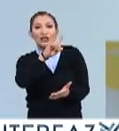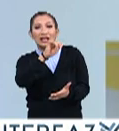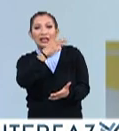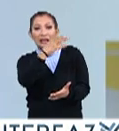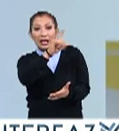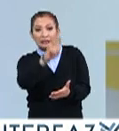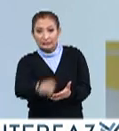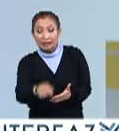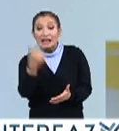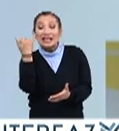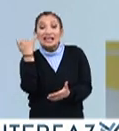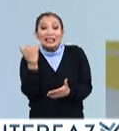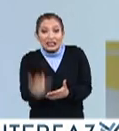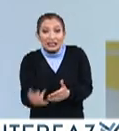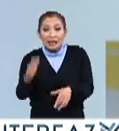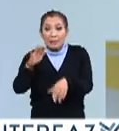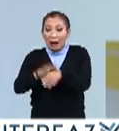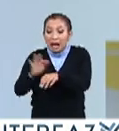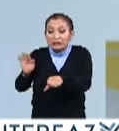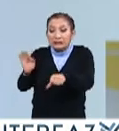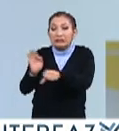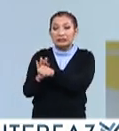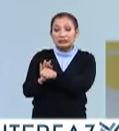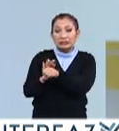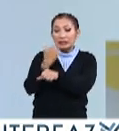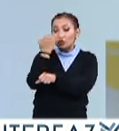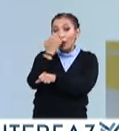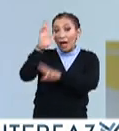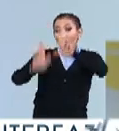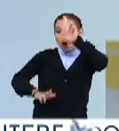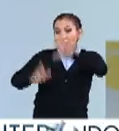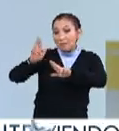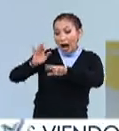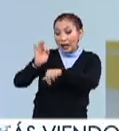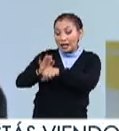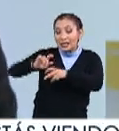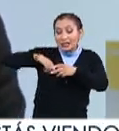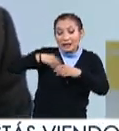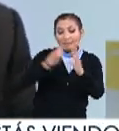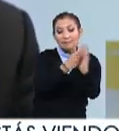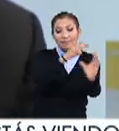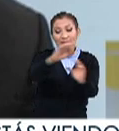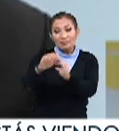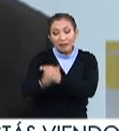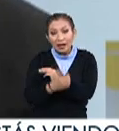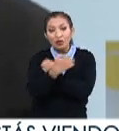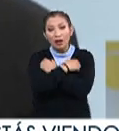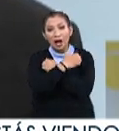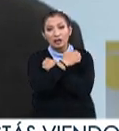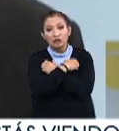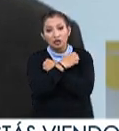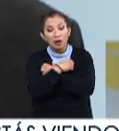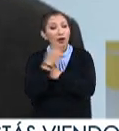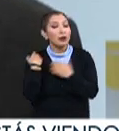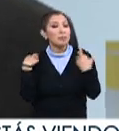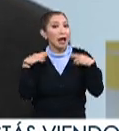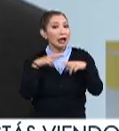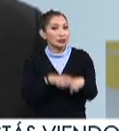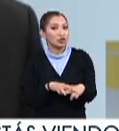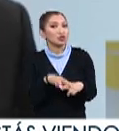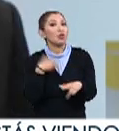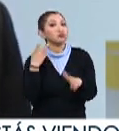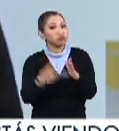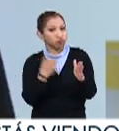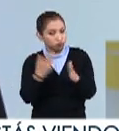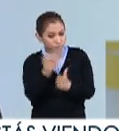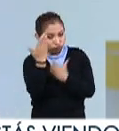fortalecer las normales y la formación inicial y continua del maestro.